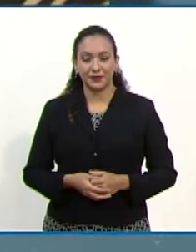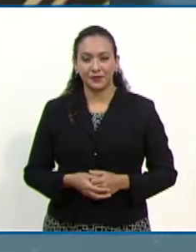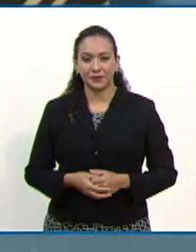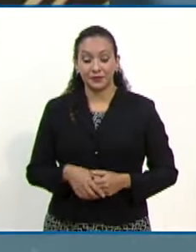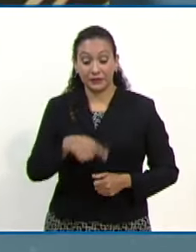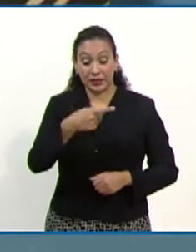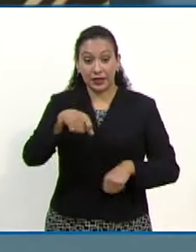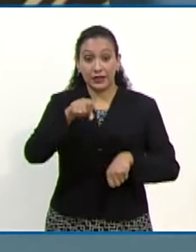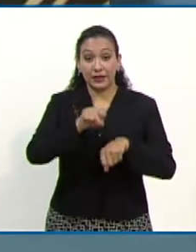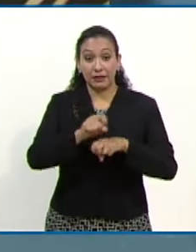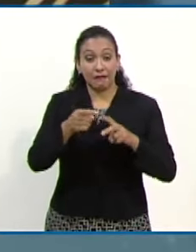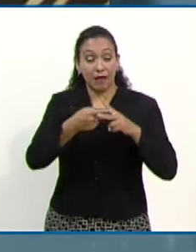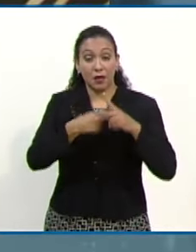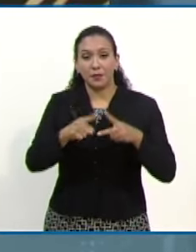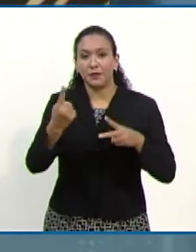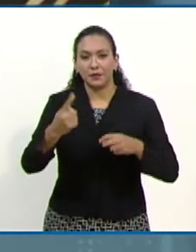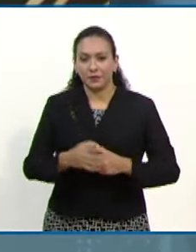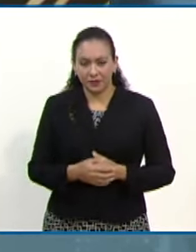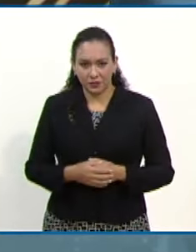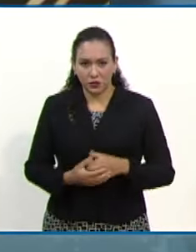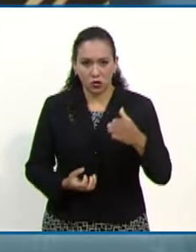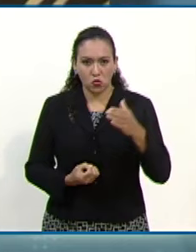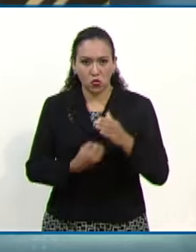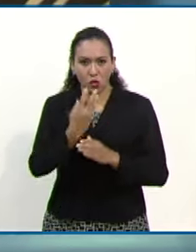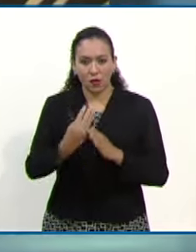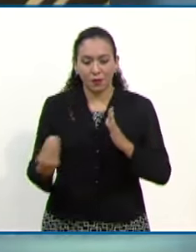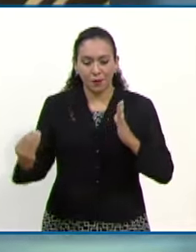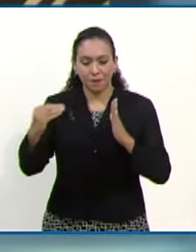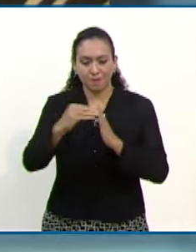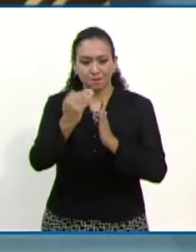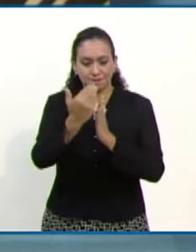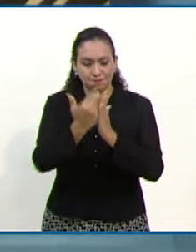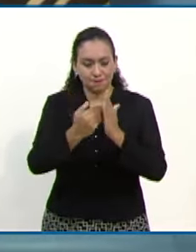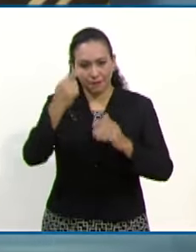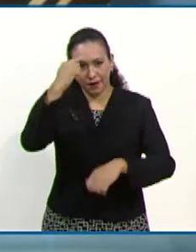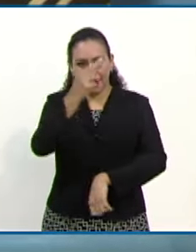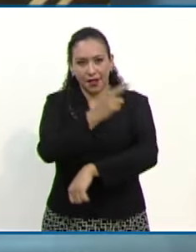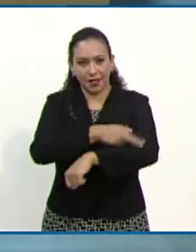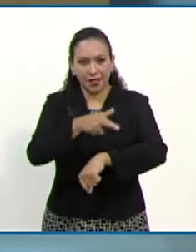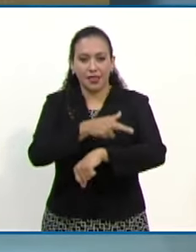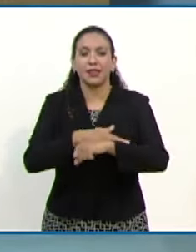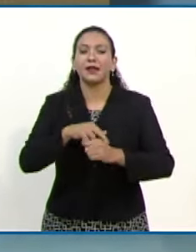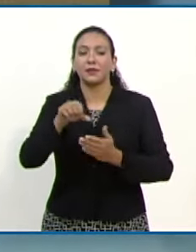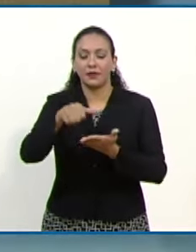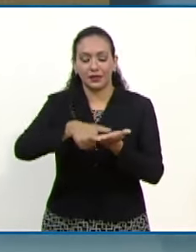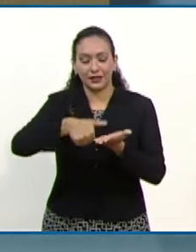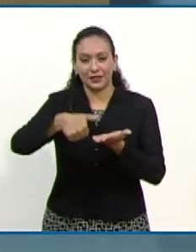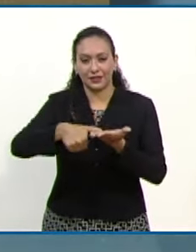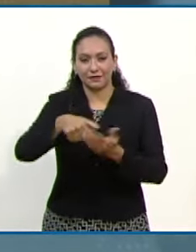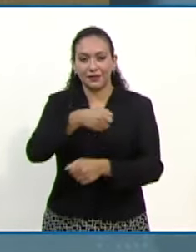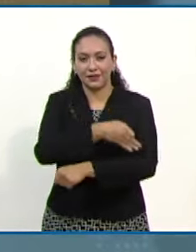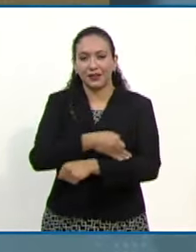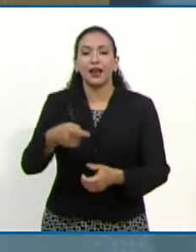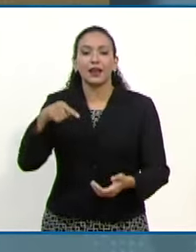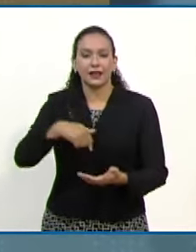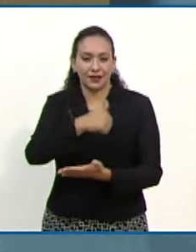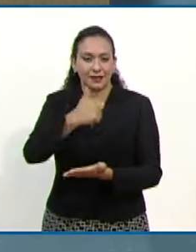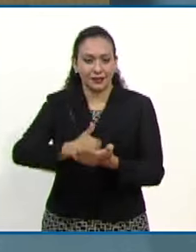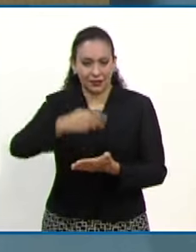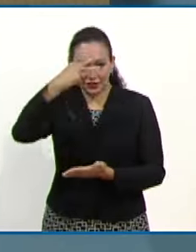Esta semana comienza la implementación del nuevo Código Nacional de Procedimientos Civiles y Familiares en el Poder Judicial de la Ciudad de